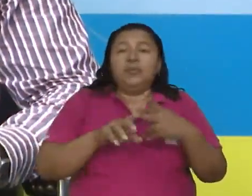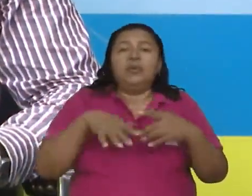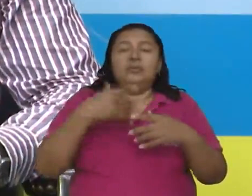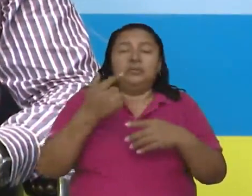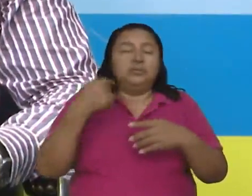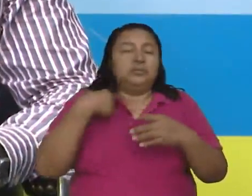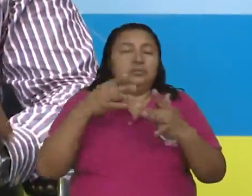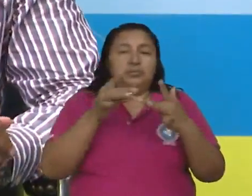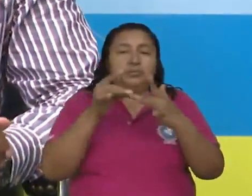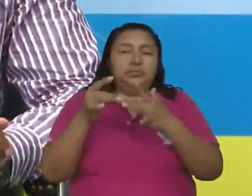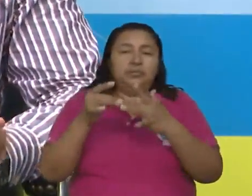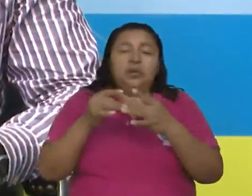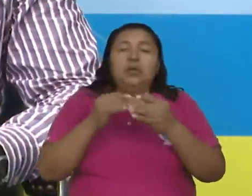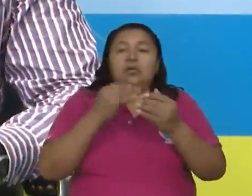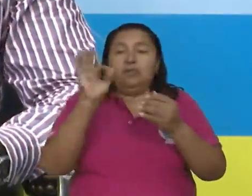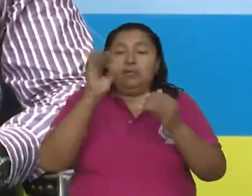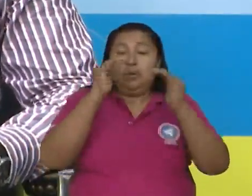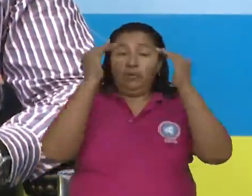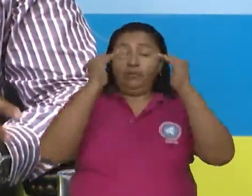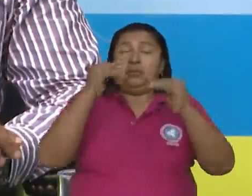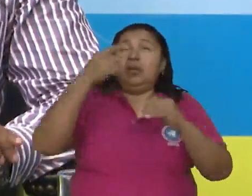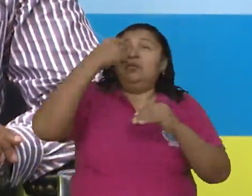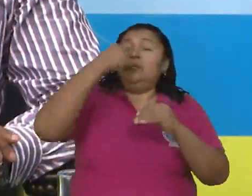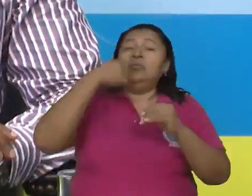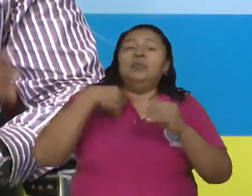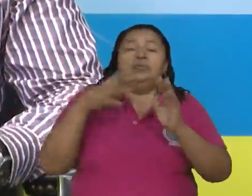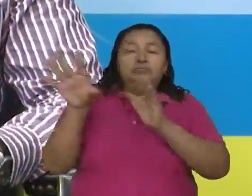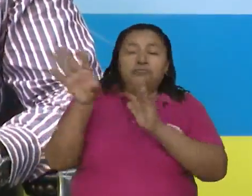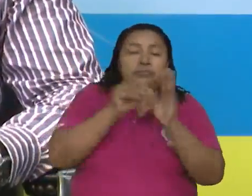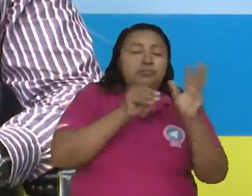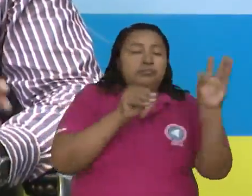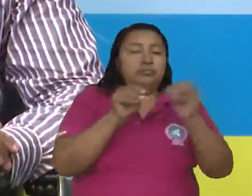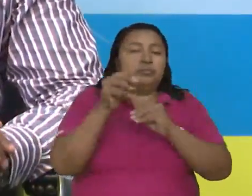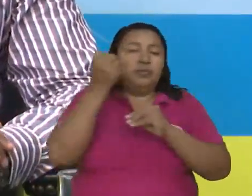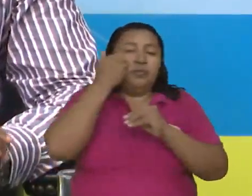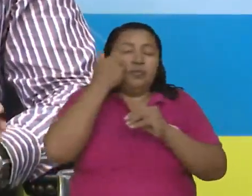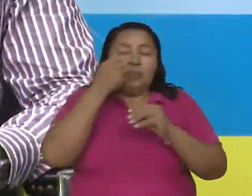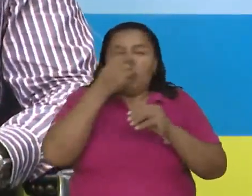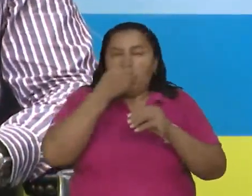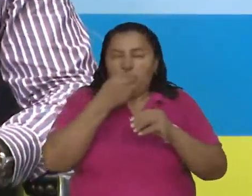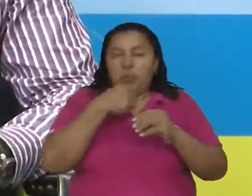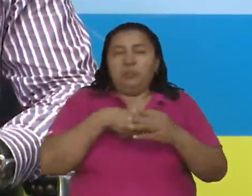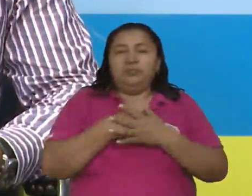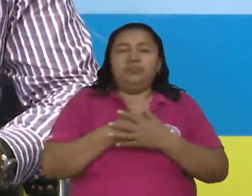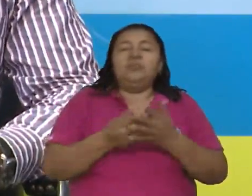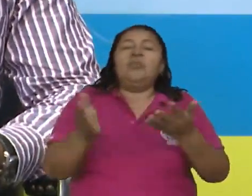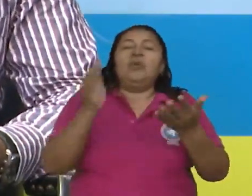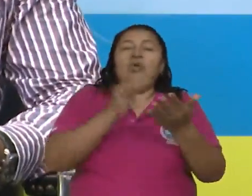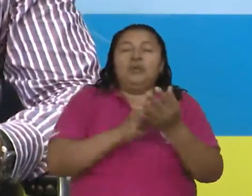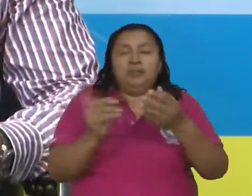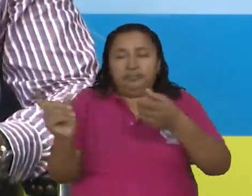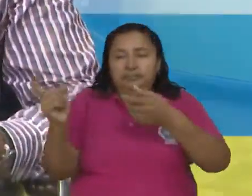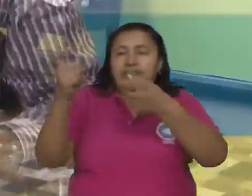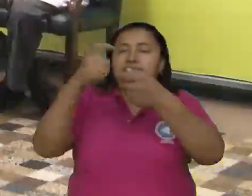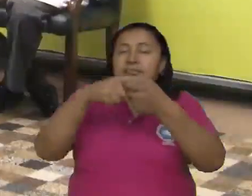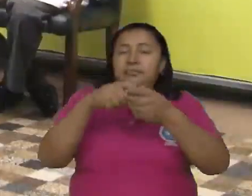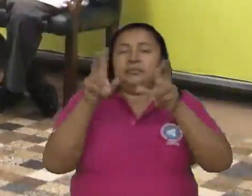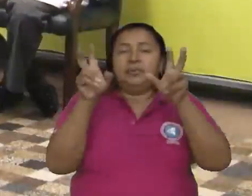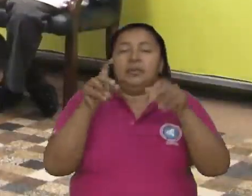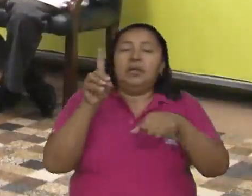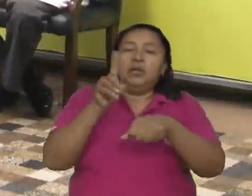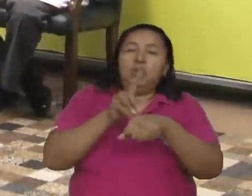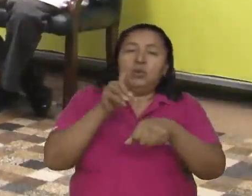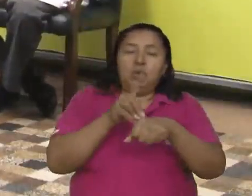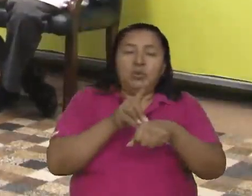principalmente con el esquema de vacunas para evitar las enfermedades de cuadro respiratorio. Volviendo a nuestro tema, tenemos aquí al